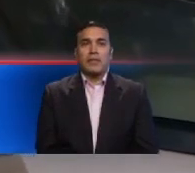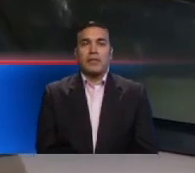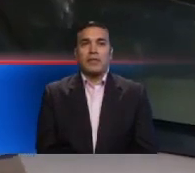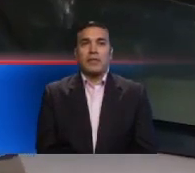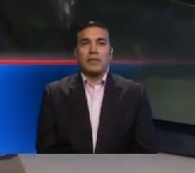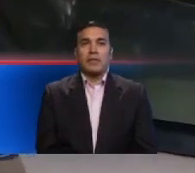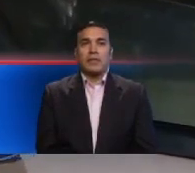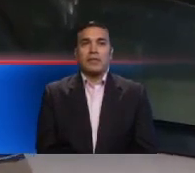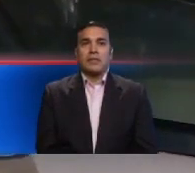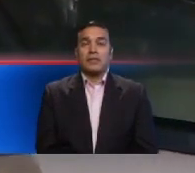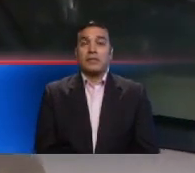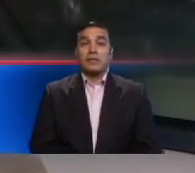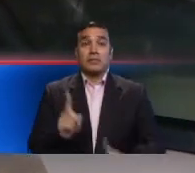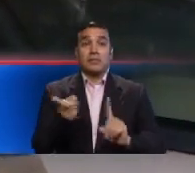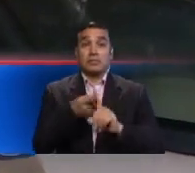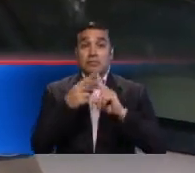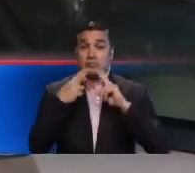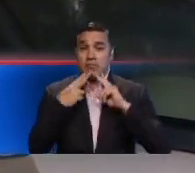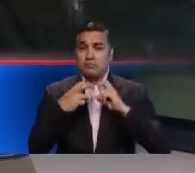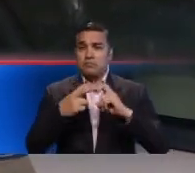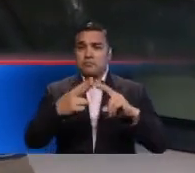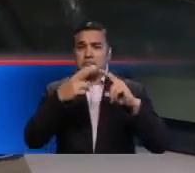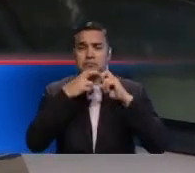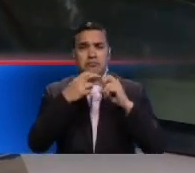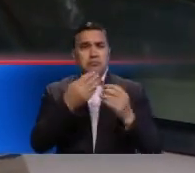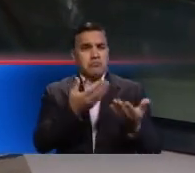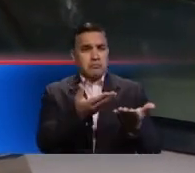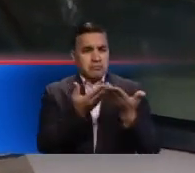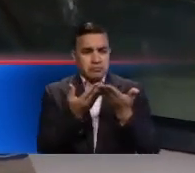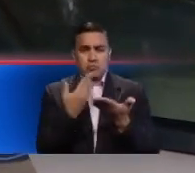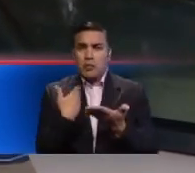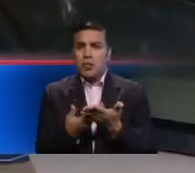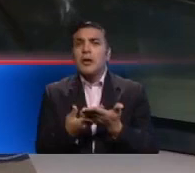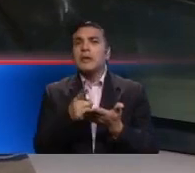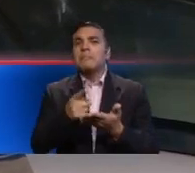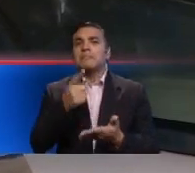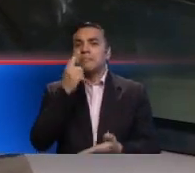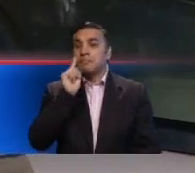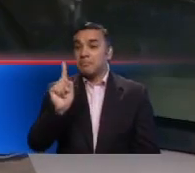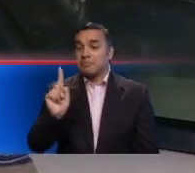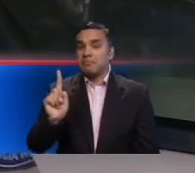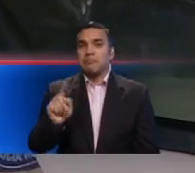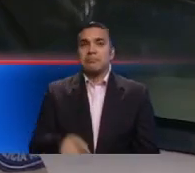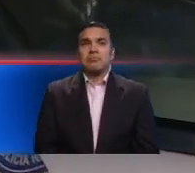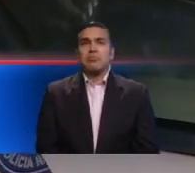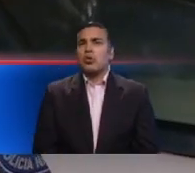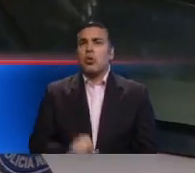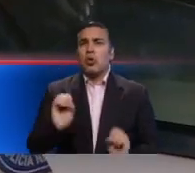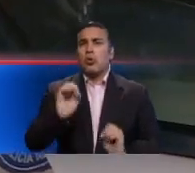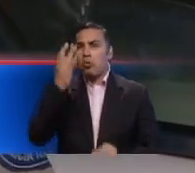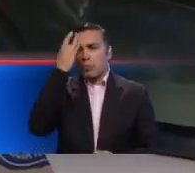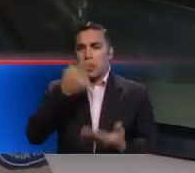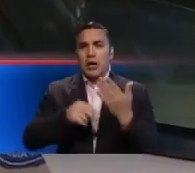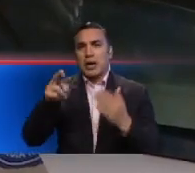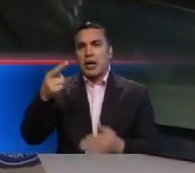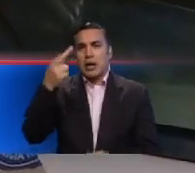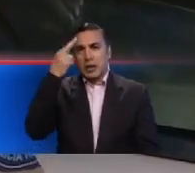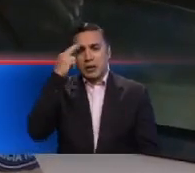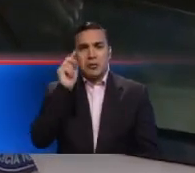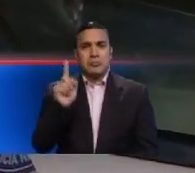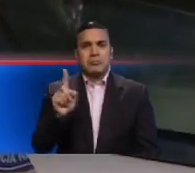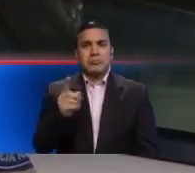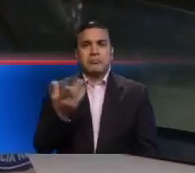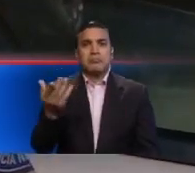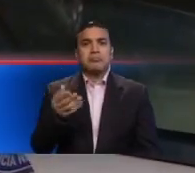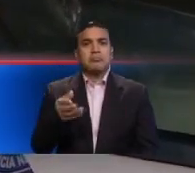lo que se ha sacado las primeras premisas y de lo que se conoce este ciudadano o la motivación o la presunta motivación